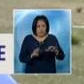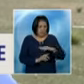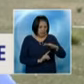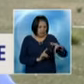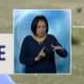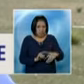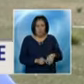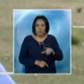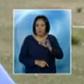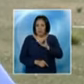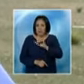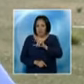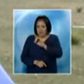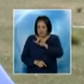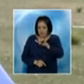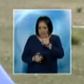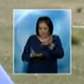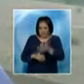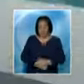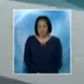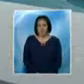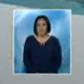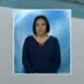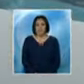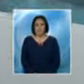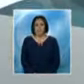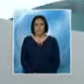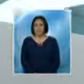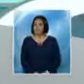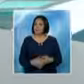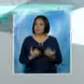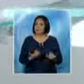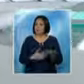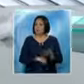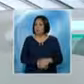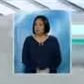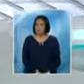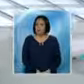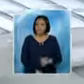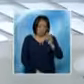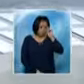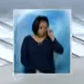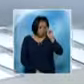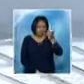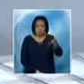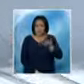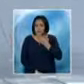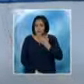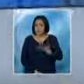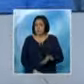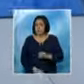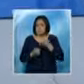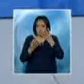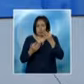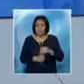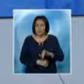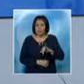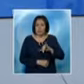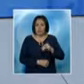Oroya, esto está pasando. Bien, ahora nos vamos hasta Tumbes. Ahí nos informa qué está pasando John